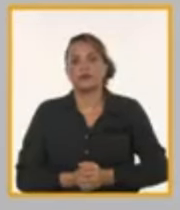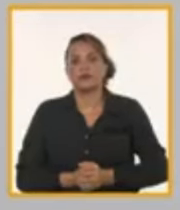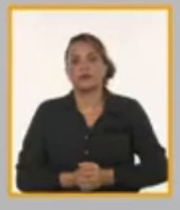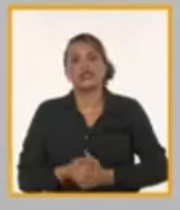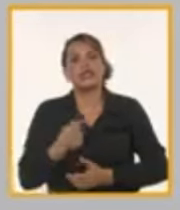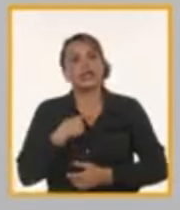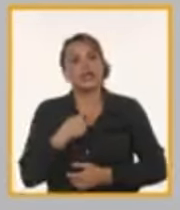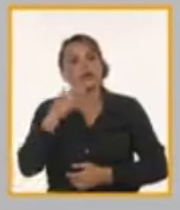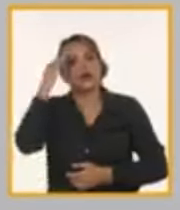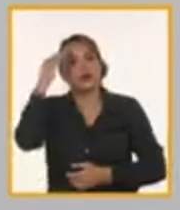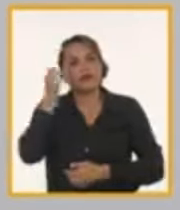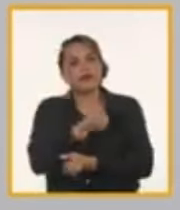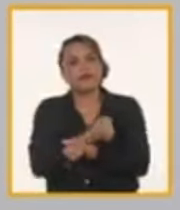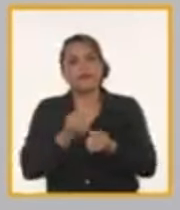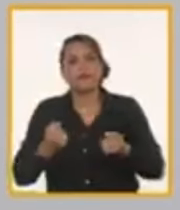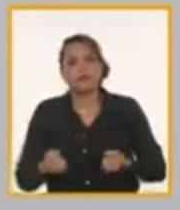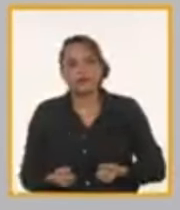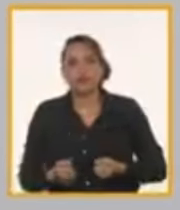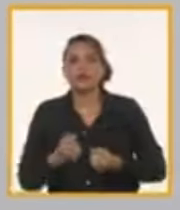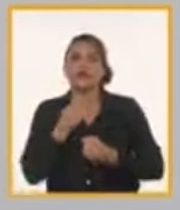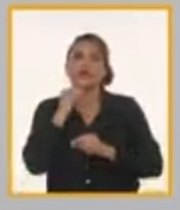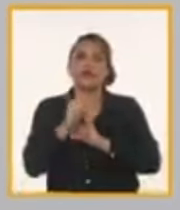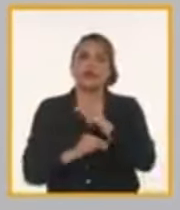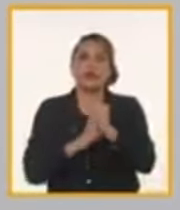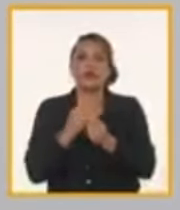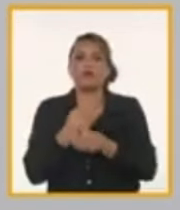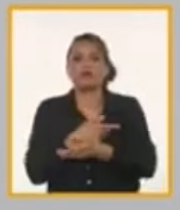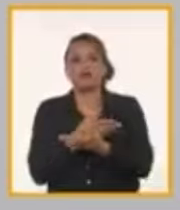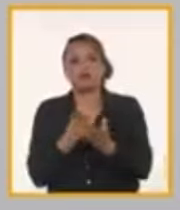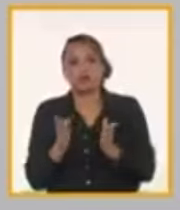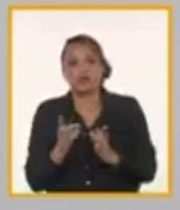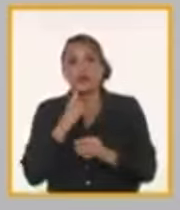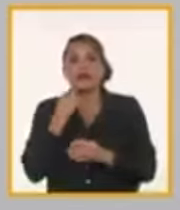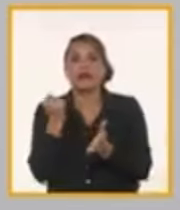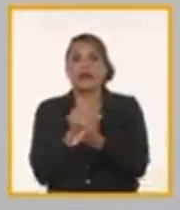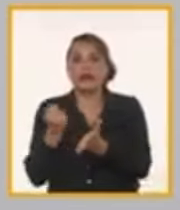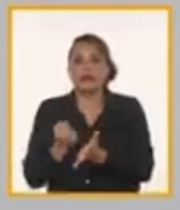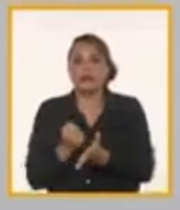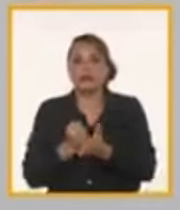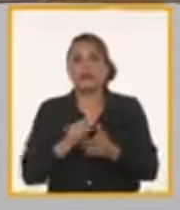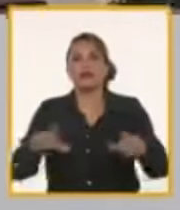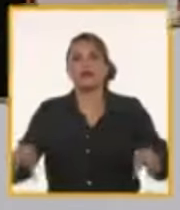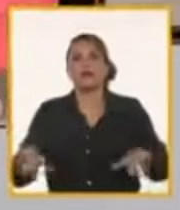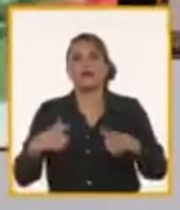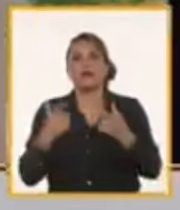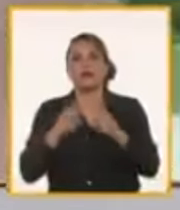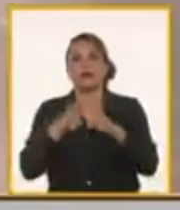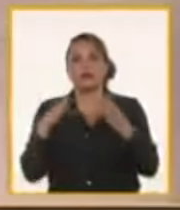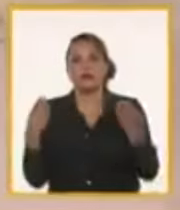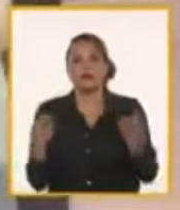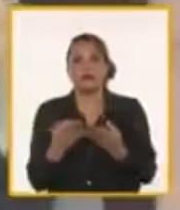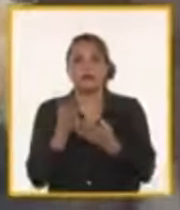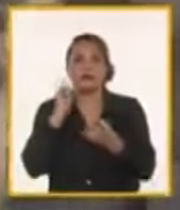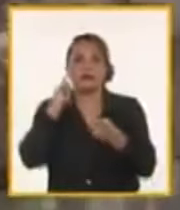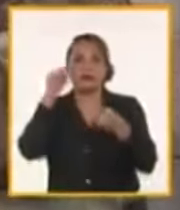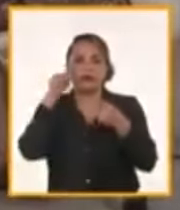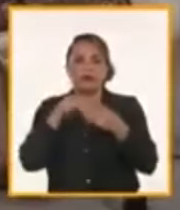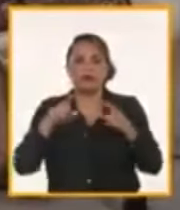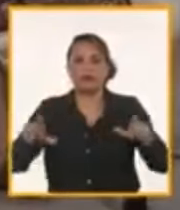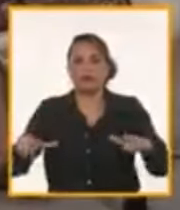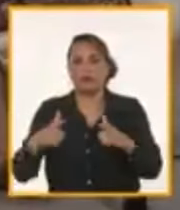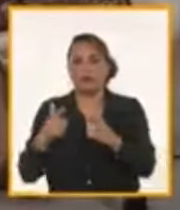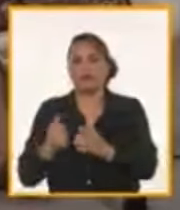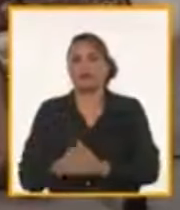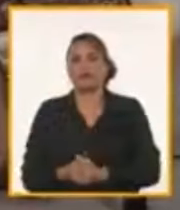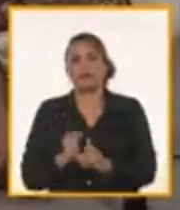hemos tratado de garantizar que todas las metas que nos habíamos propuesto se cumplieran de la mejor manera posible a partir como ya te decía del